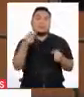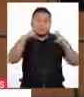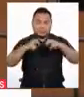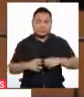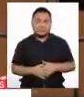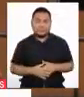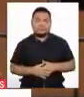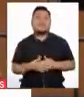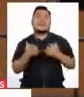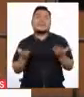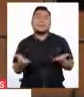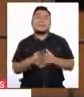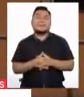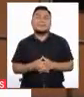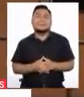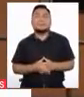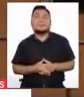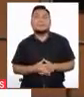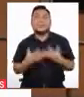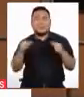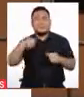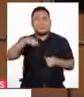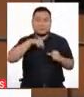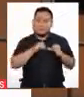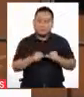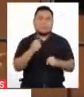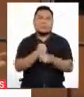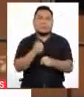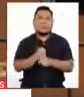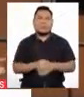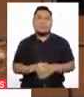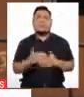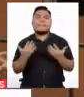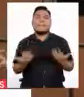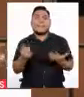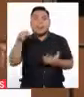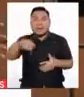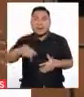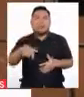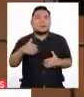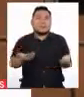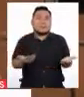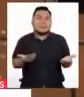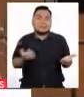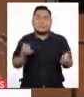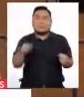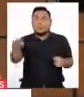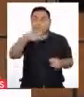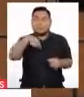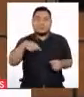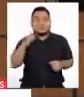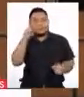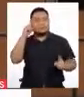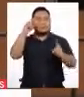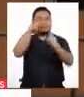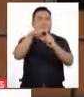consecuencia, vamos a seguir trabajando. Hay aquí, como parte de este objetivo,